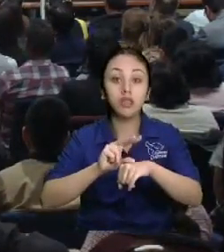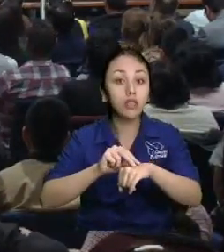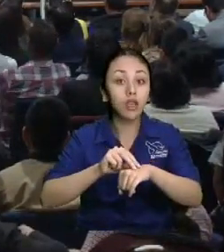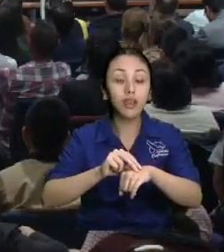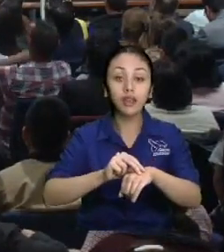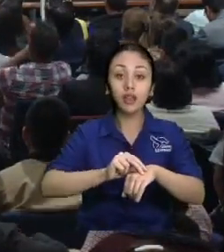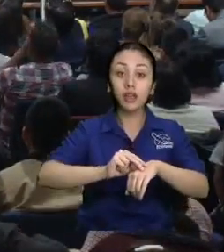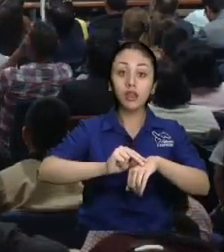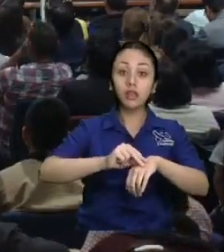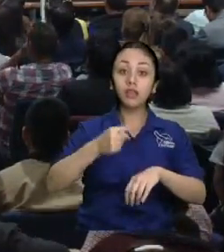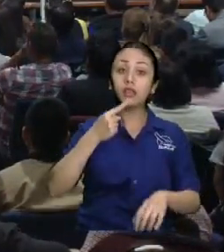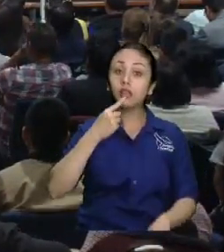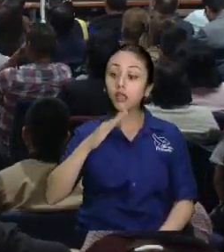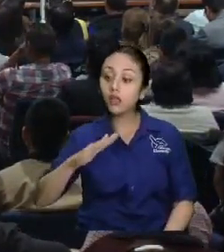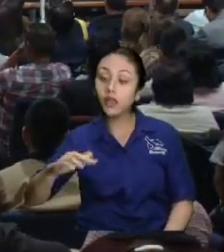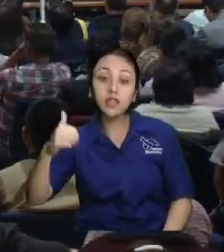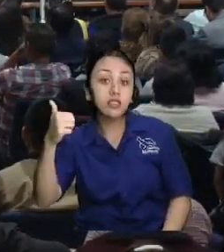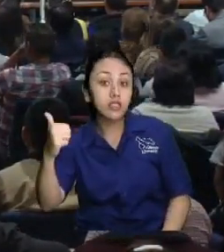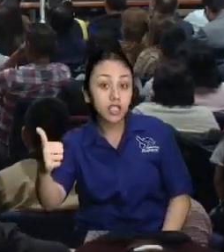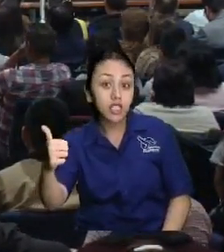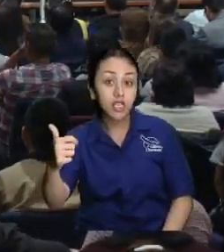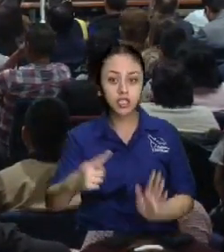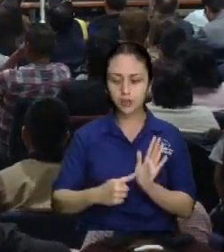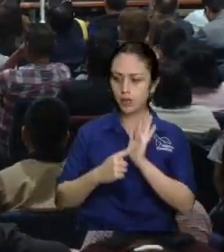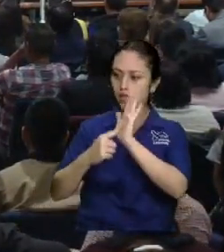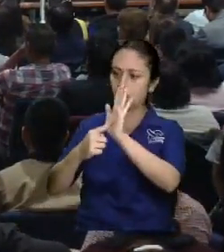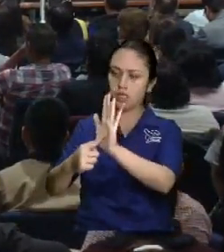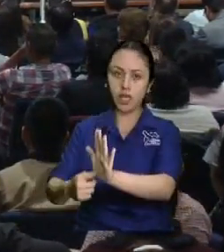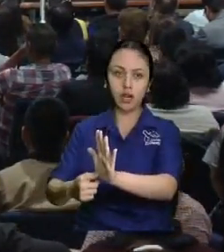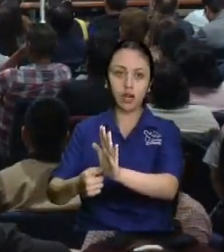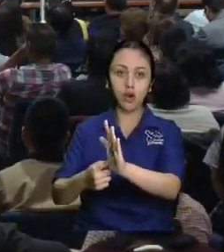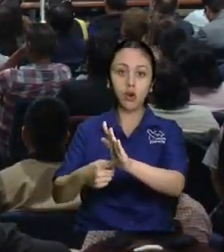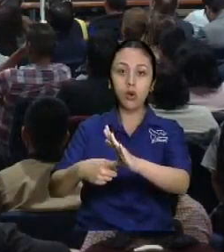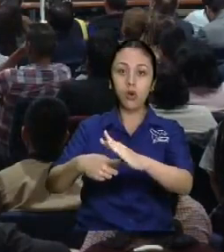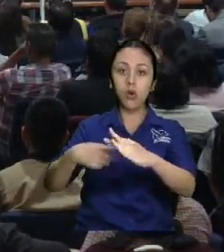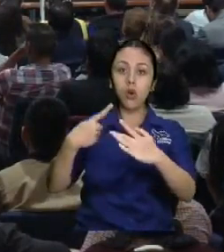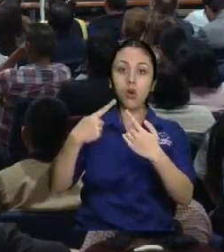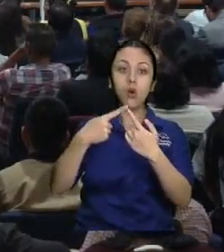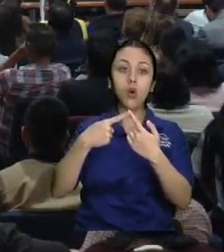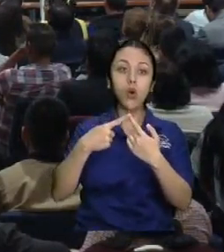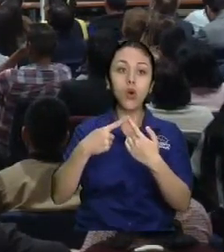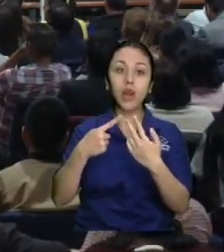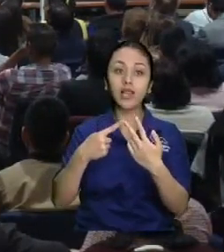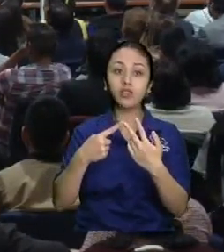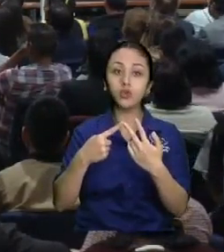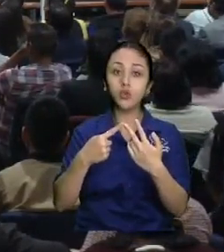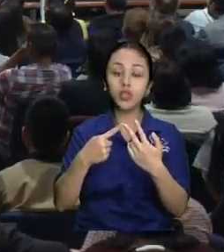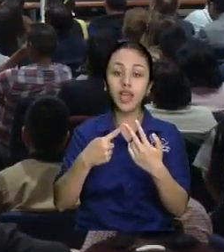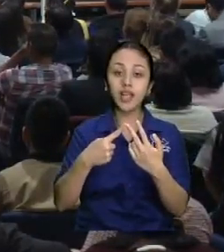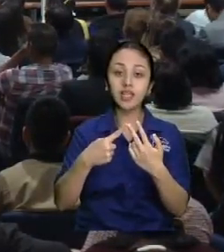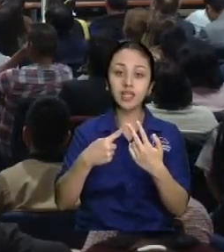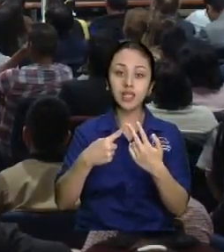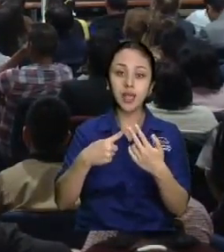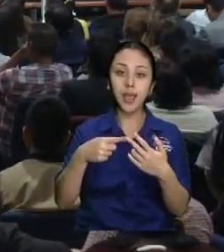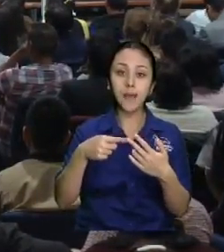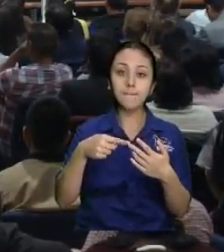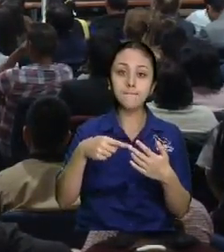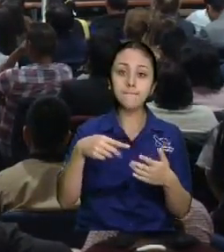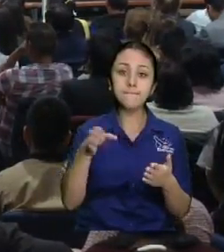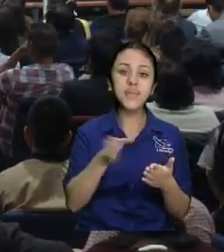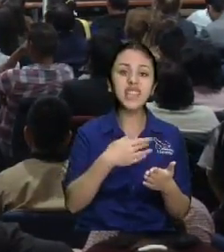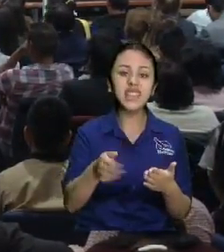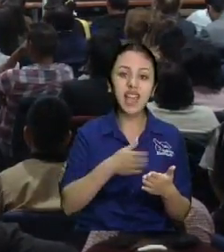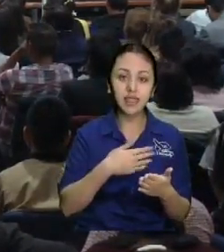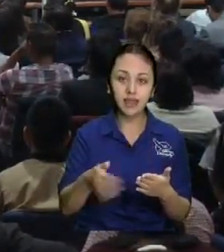uñas pintadas. Ah, lo olvídese. Porque había una forma que se ha ido